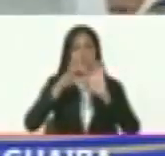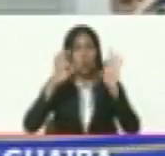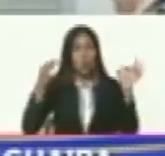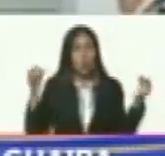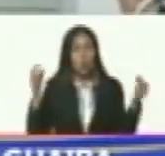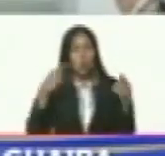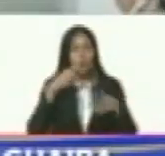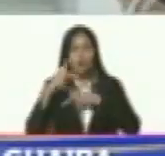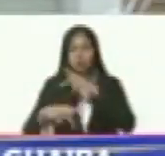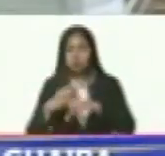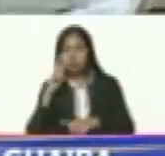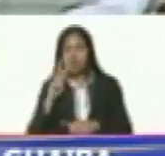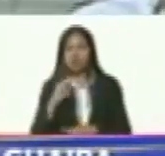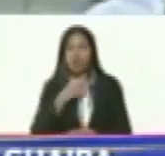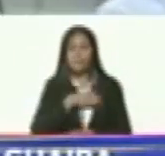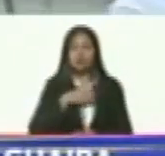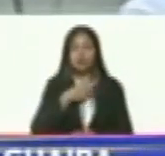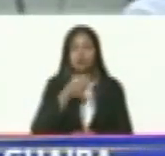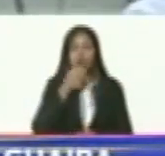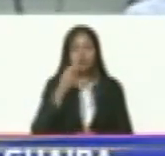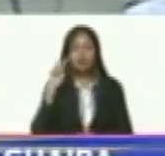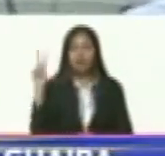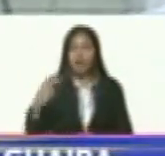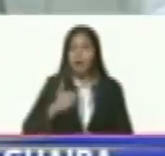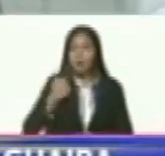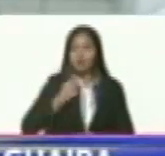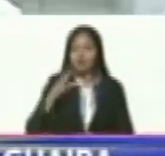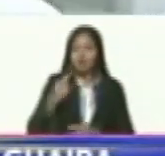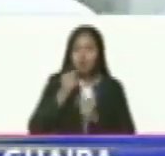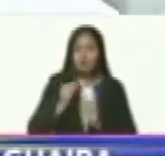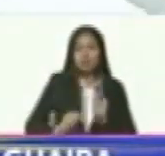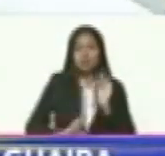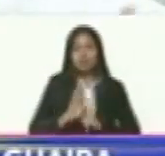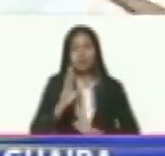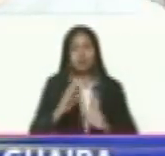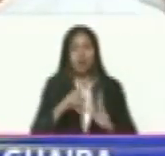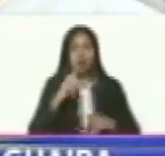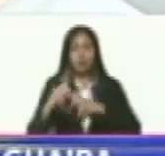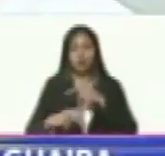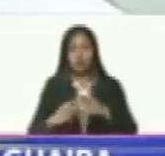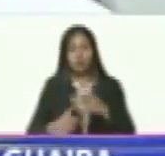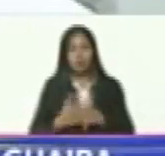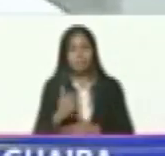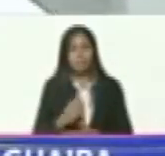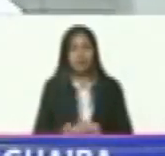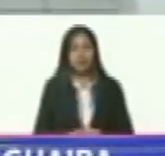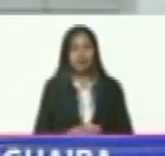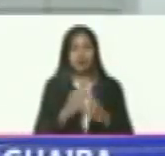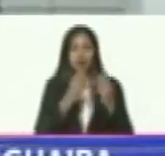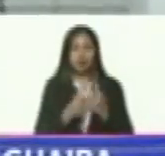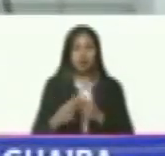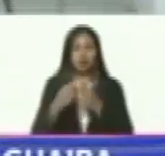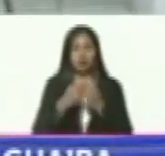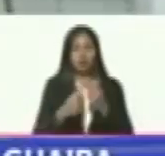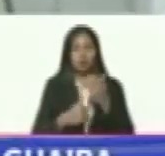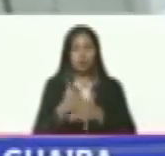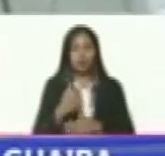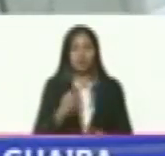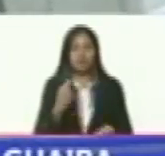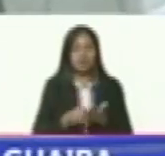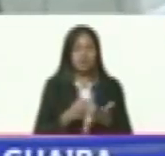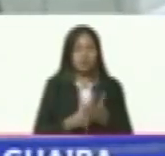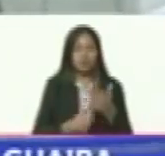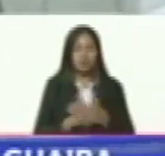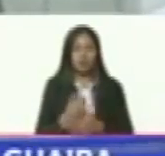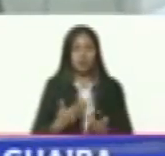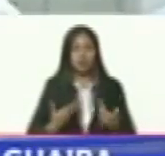productivo. Hemos visto la Misión Venezuela Bella como una oportunidad para avanzar en lo productivo, para avanzar en lo económico. Entonces, este financiamiento que usted